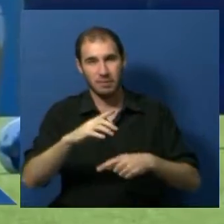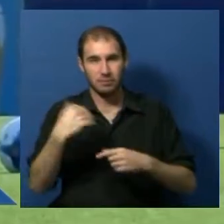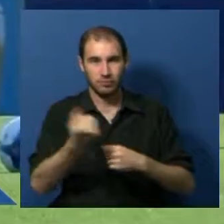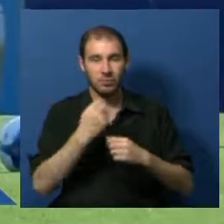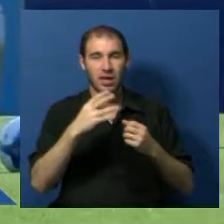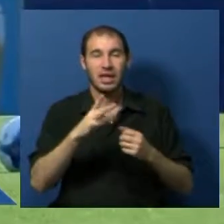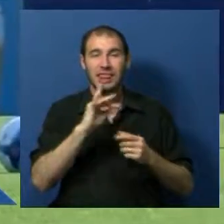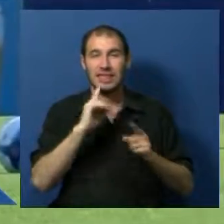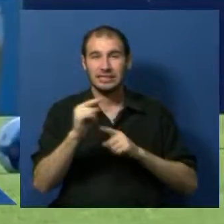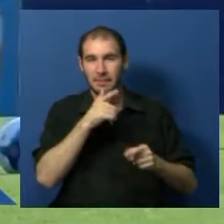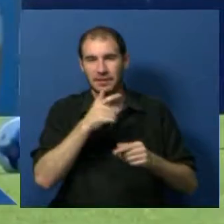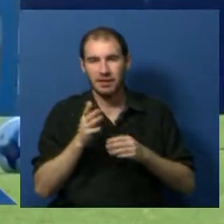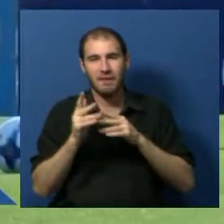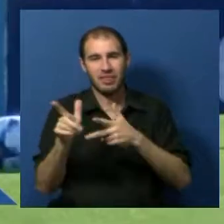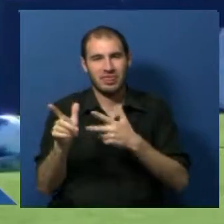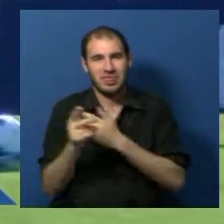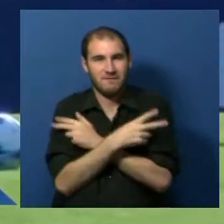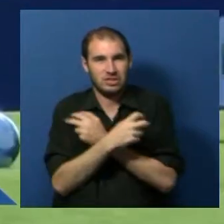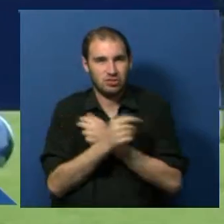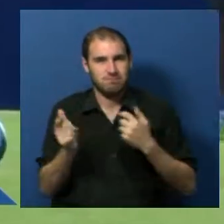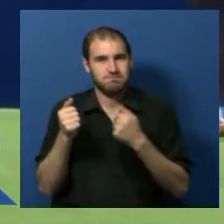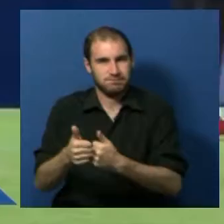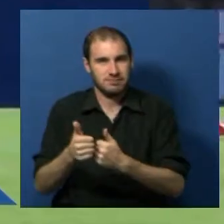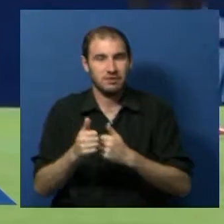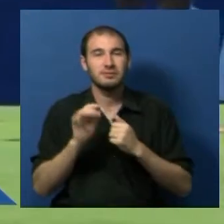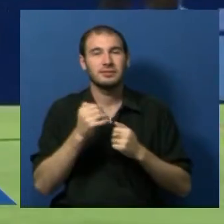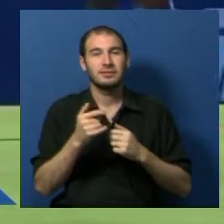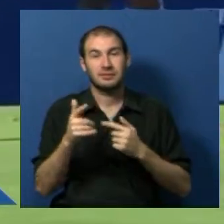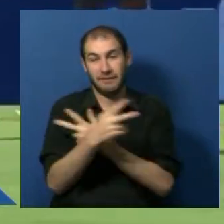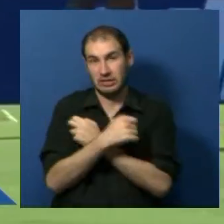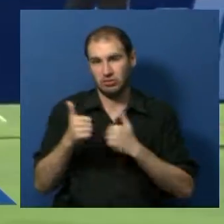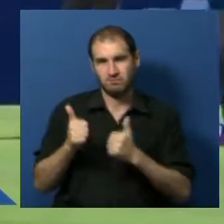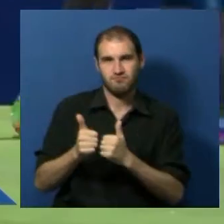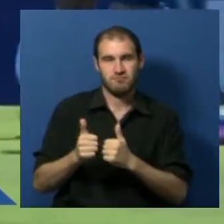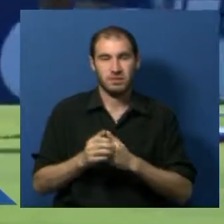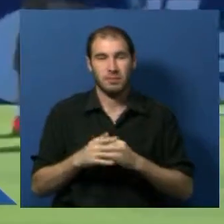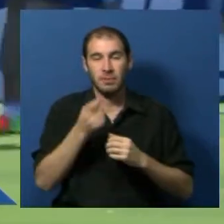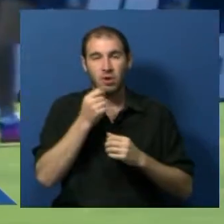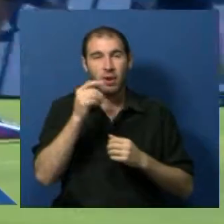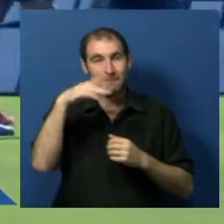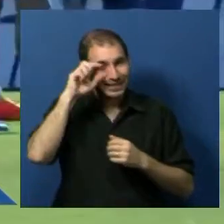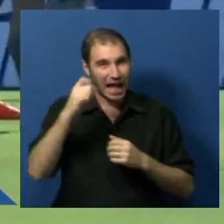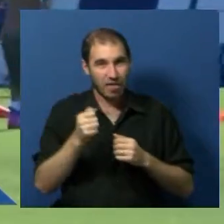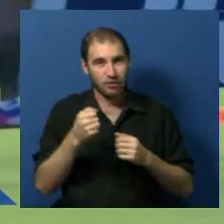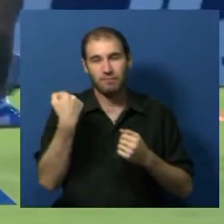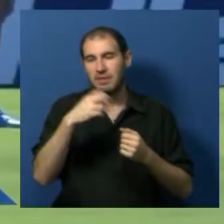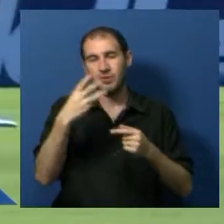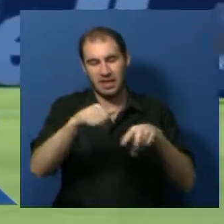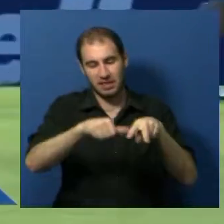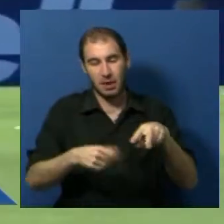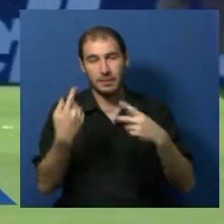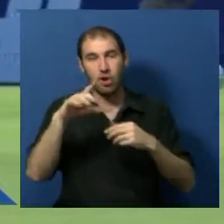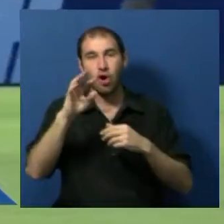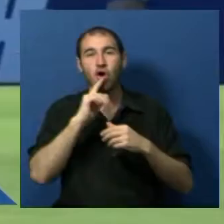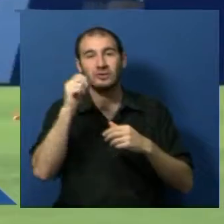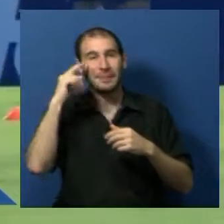porque el Patón me parece que va a reforzar la defensa en la altura, ¿no? Así es, en la defensa. El caso de Gabriel Mercado no va a estar por lesión, bien, pero Nicolás